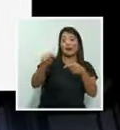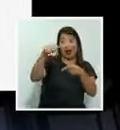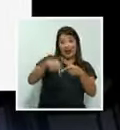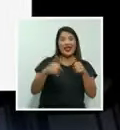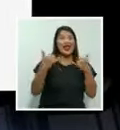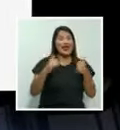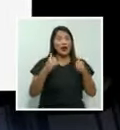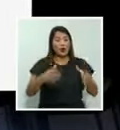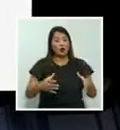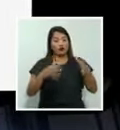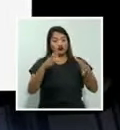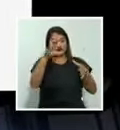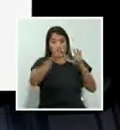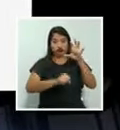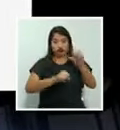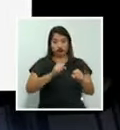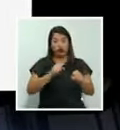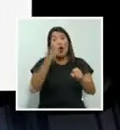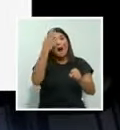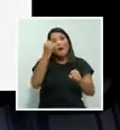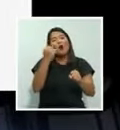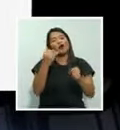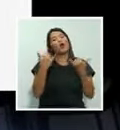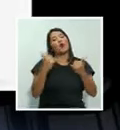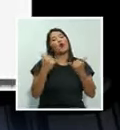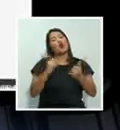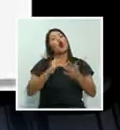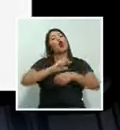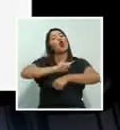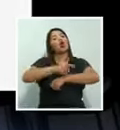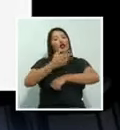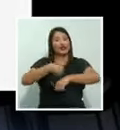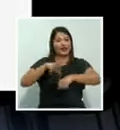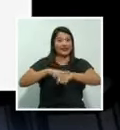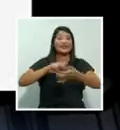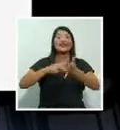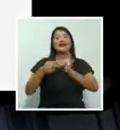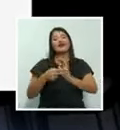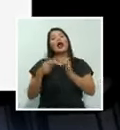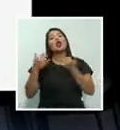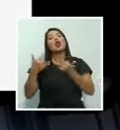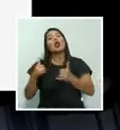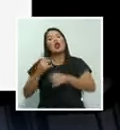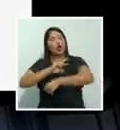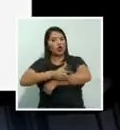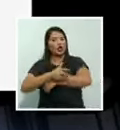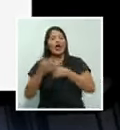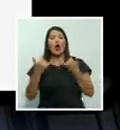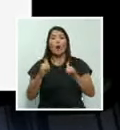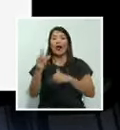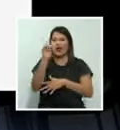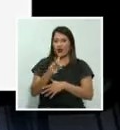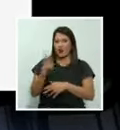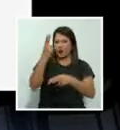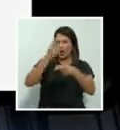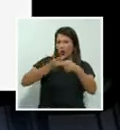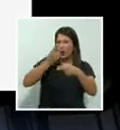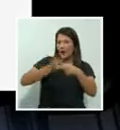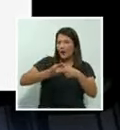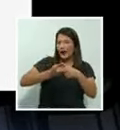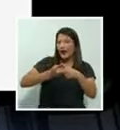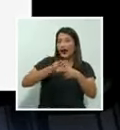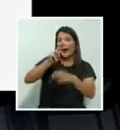en el Cilindro Millonario? Gracias a que activó Lotería Nacional, la que se juega los domingos. Y la persona